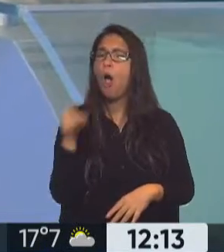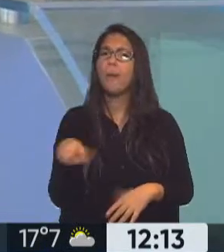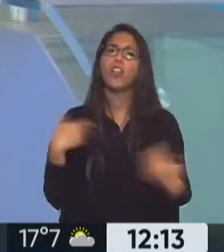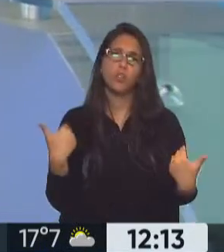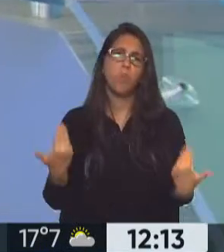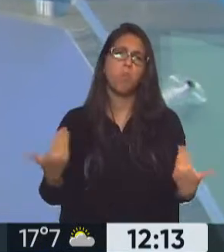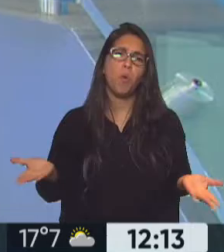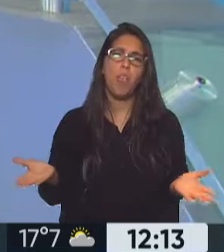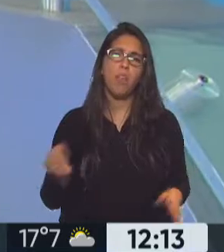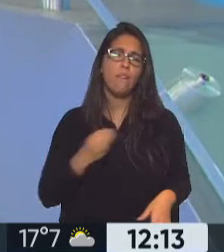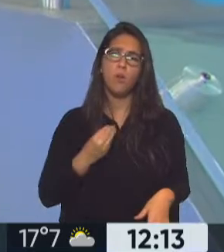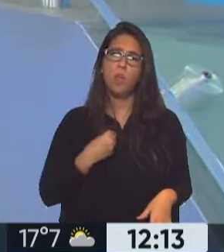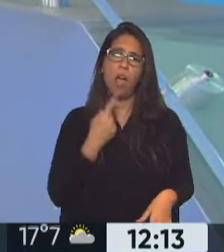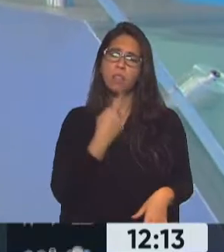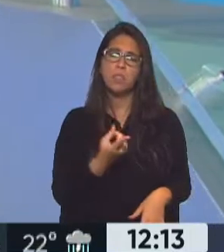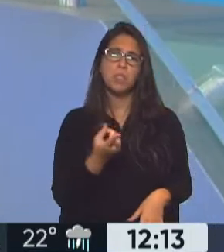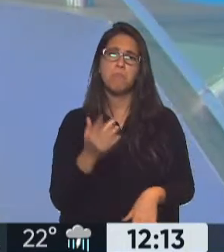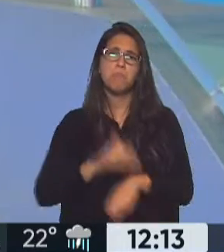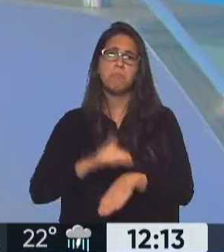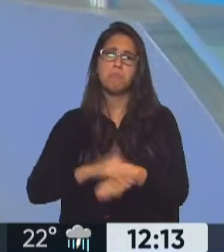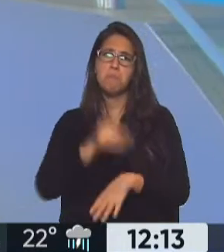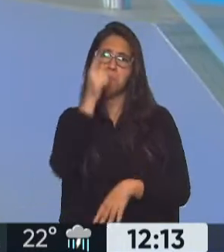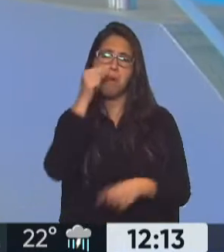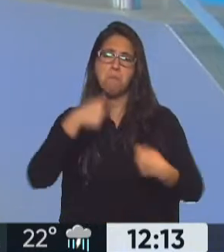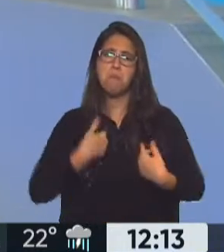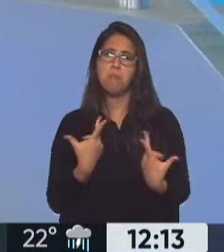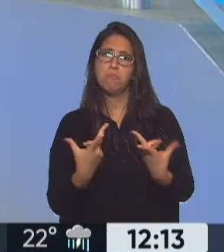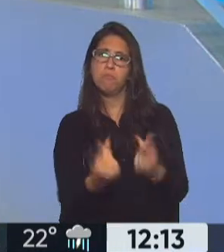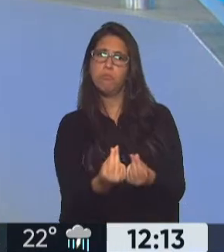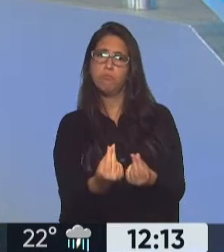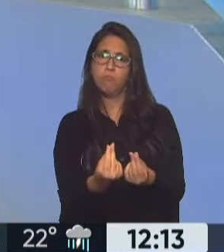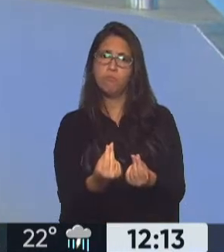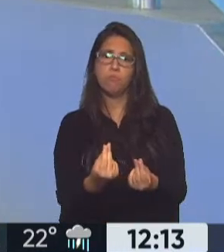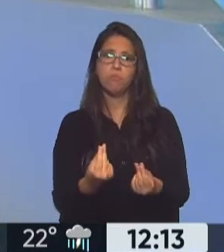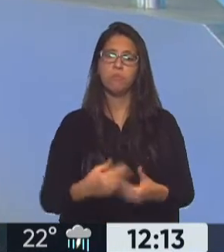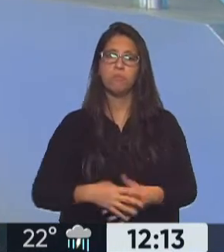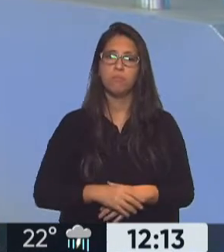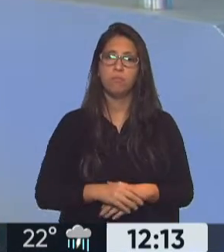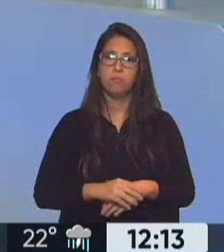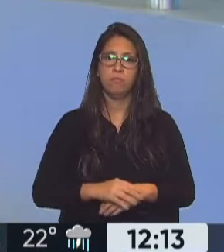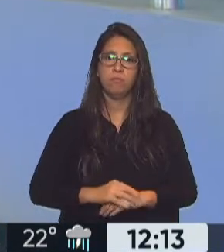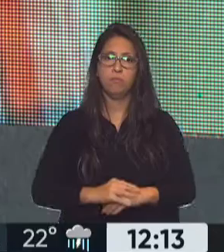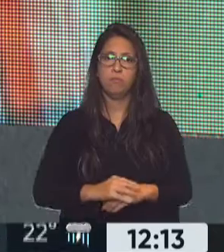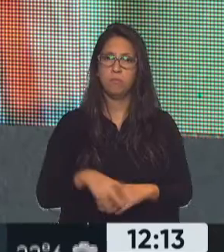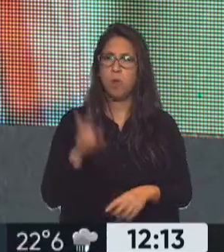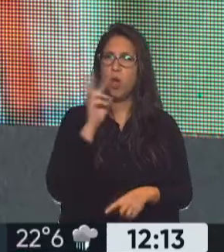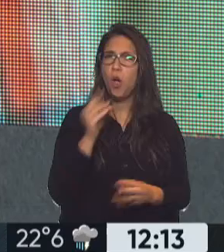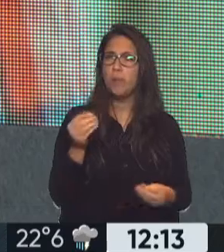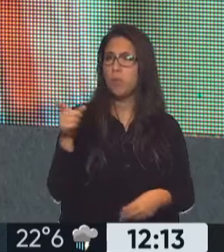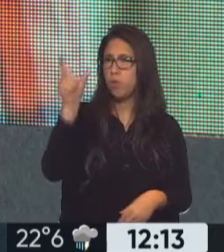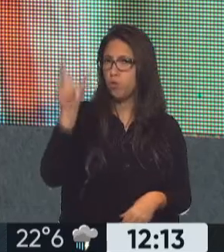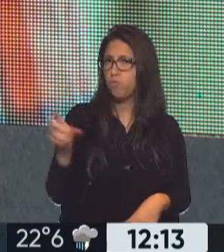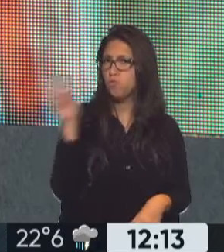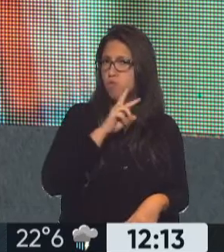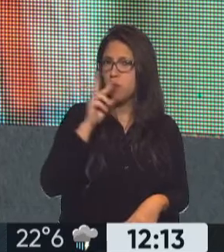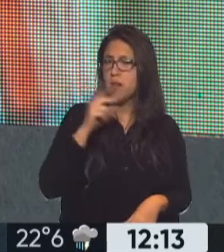podrían voluntariamente no hacerse cargo de los hijos que engendren. Digo, ¿cómo lo ves? Como mujer, pero